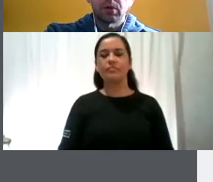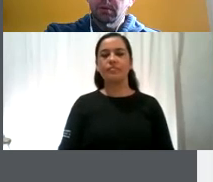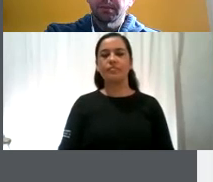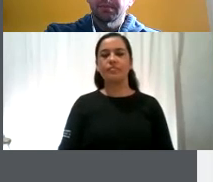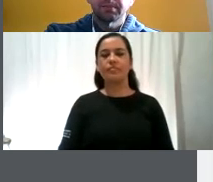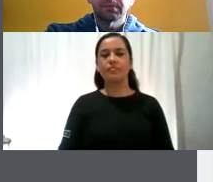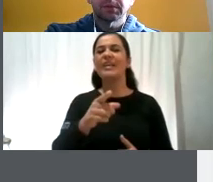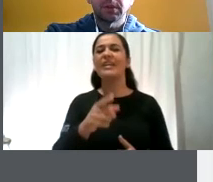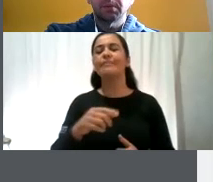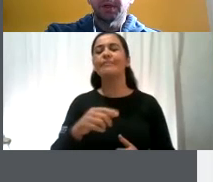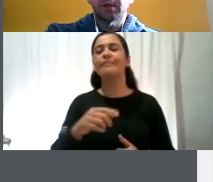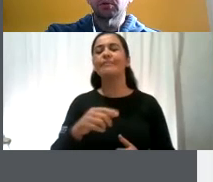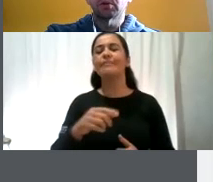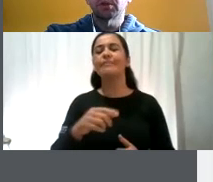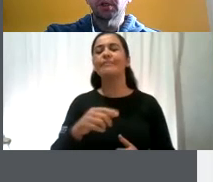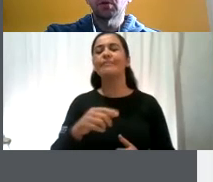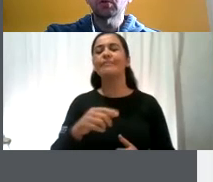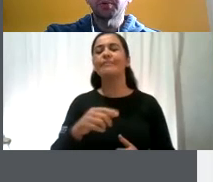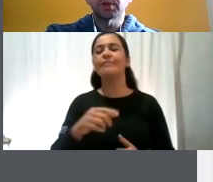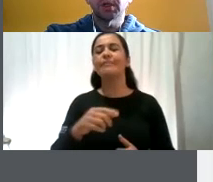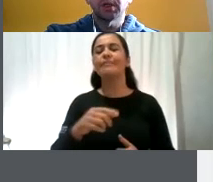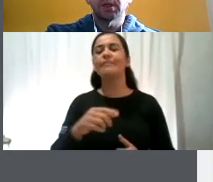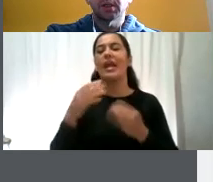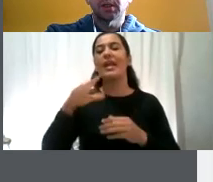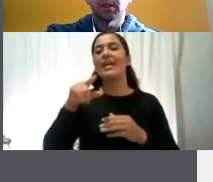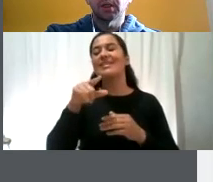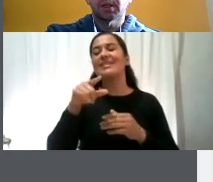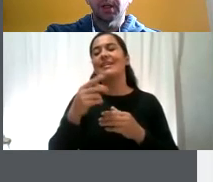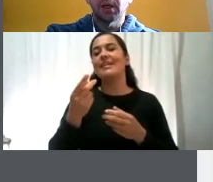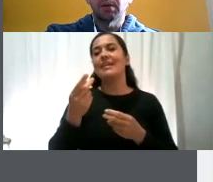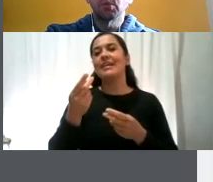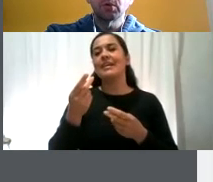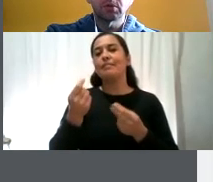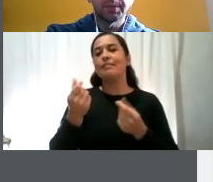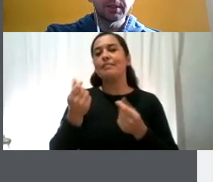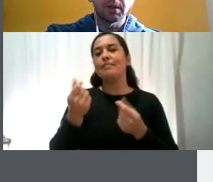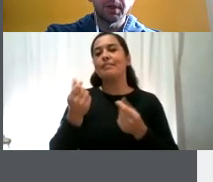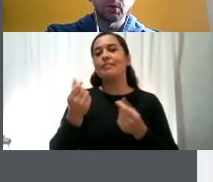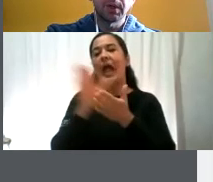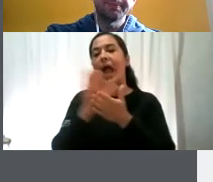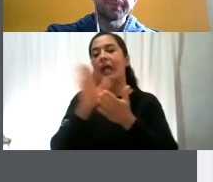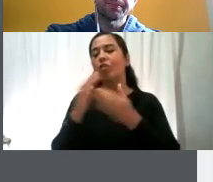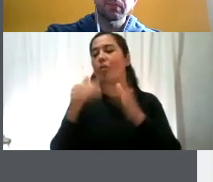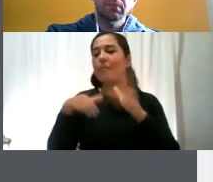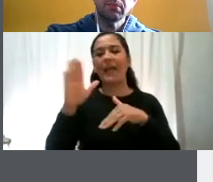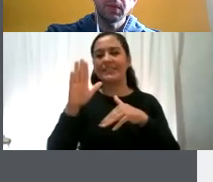el costo. ¿Sí? Para nosotros es el costo porque requiere mucho más